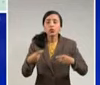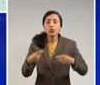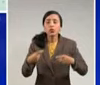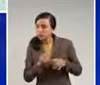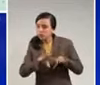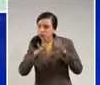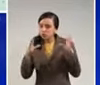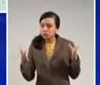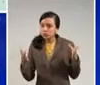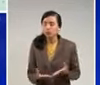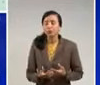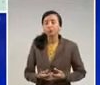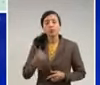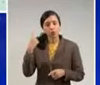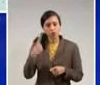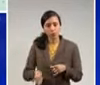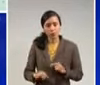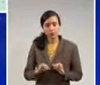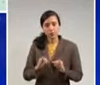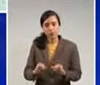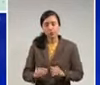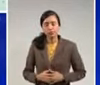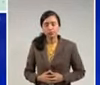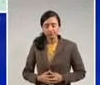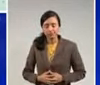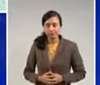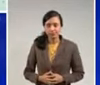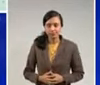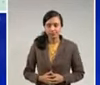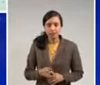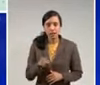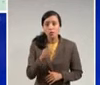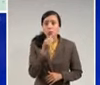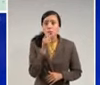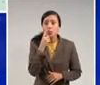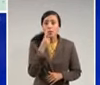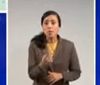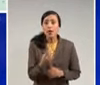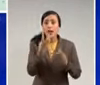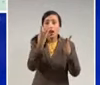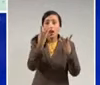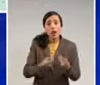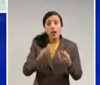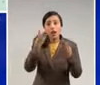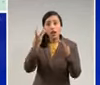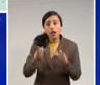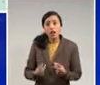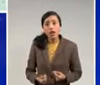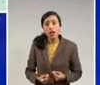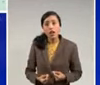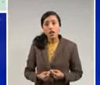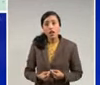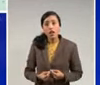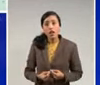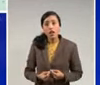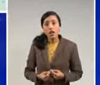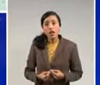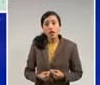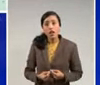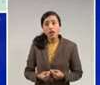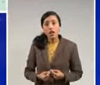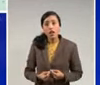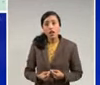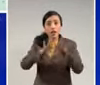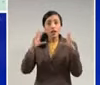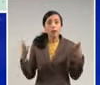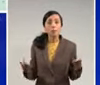a la próxima pantalla, donde podemos ver el número de casos de Ómicron en el mundo por